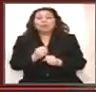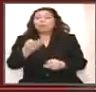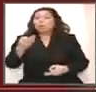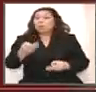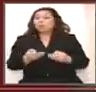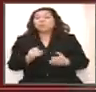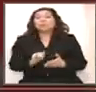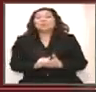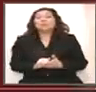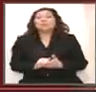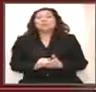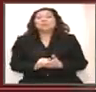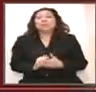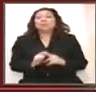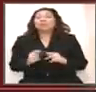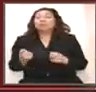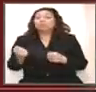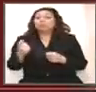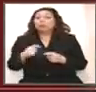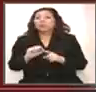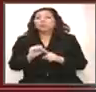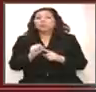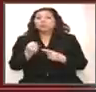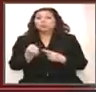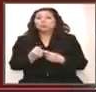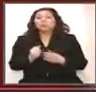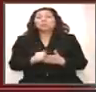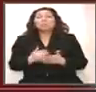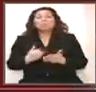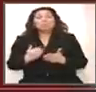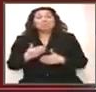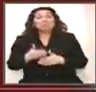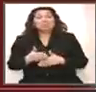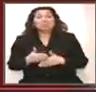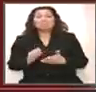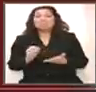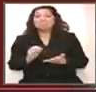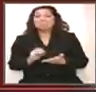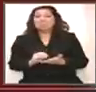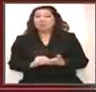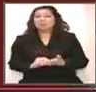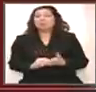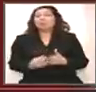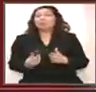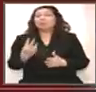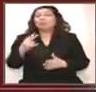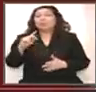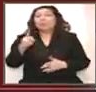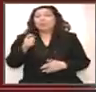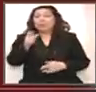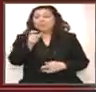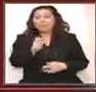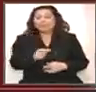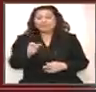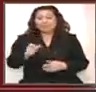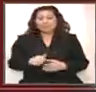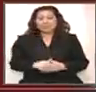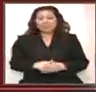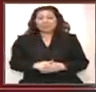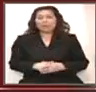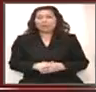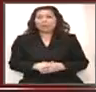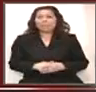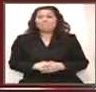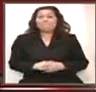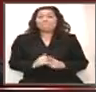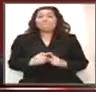justicia, social y de reinserción social, habiendo llegado ya a más de 12.000 personas.